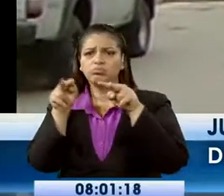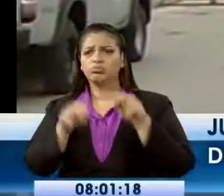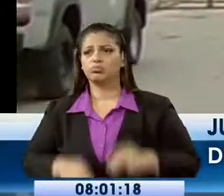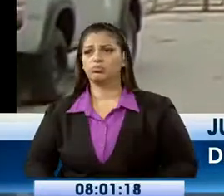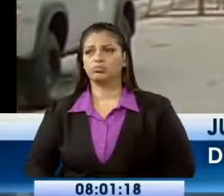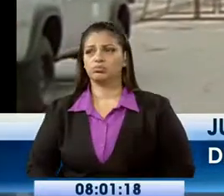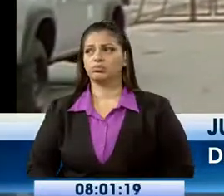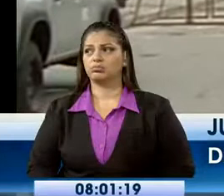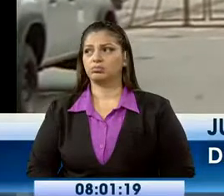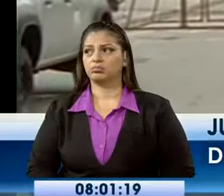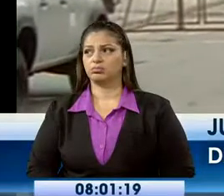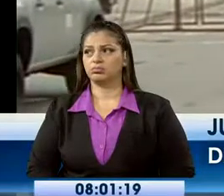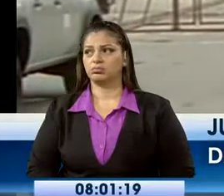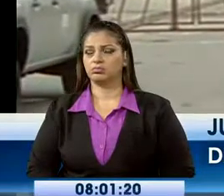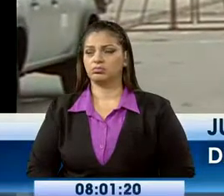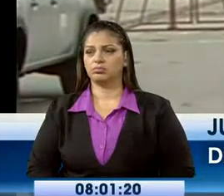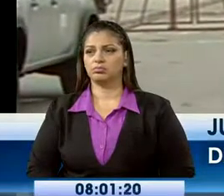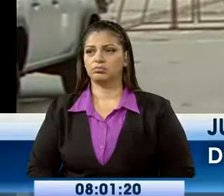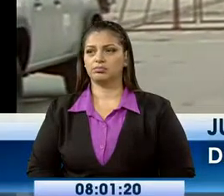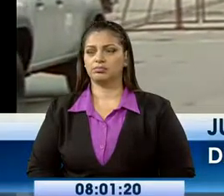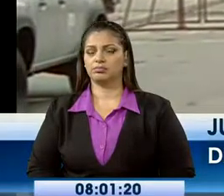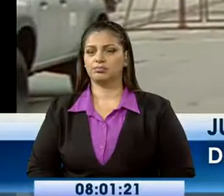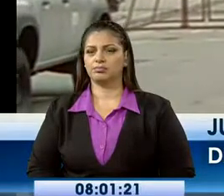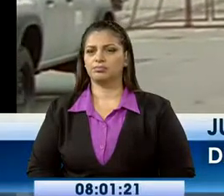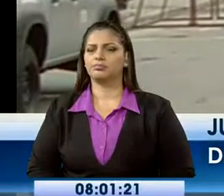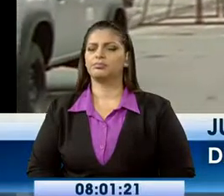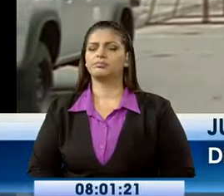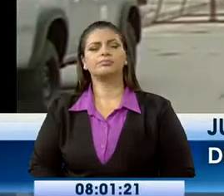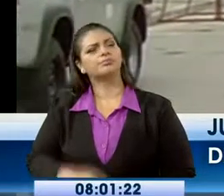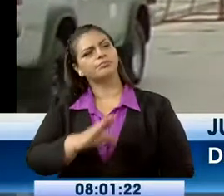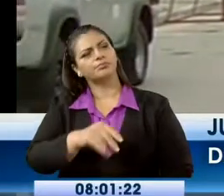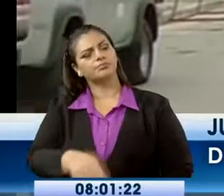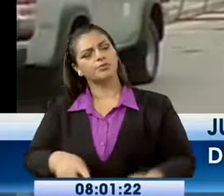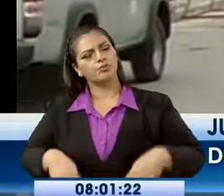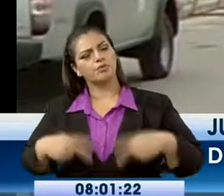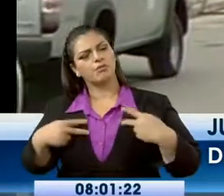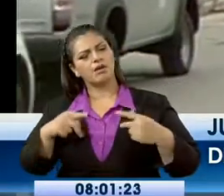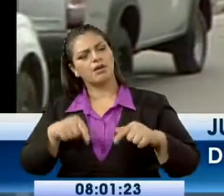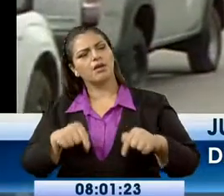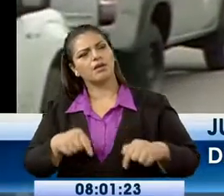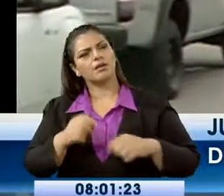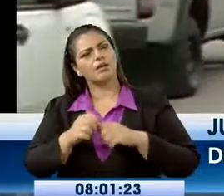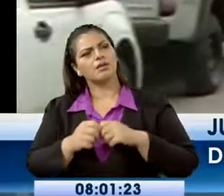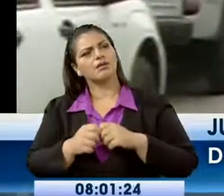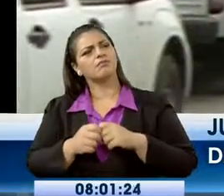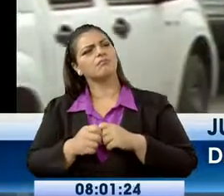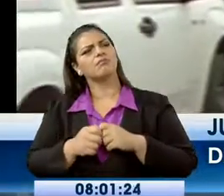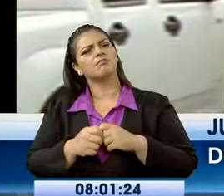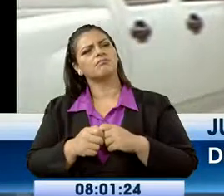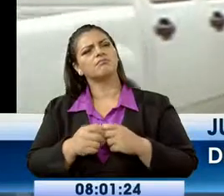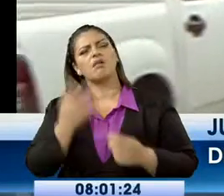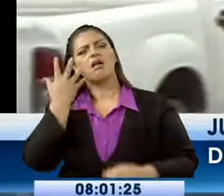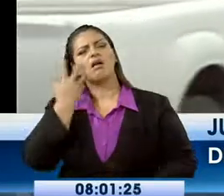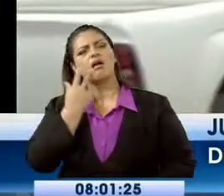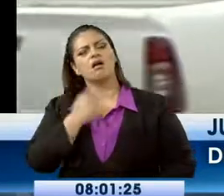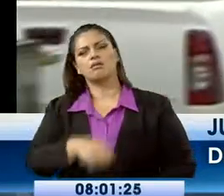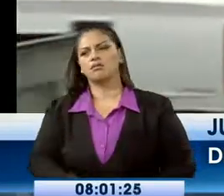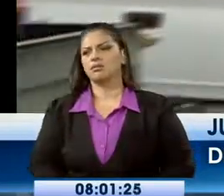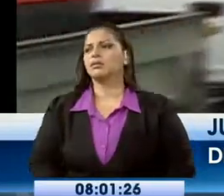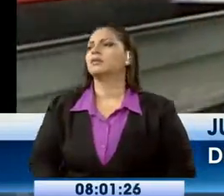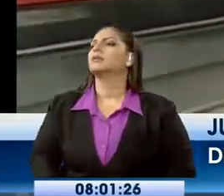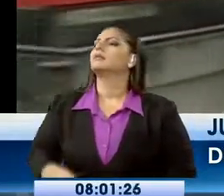hijo compró. Entonces ¿Cuánto tiempo usted tiene viviendo aquí como nuevo morador del sector? 15 días nada más. ¿Y en 15 días cuántas balaceras hemos escuchado por